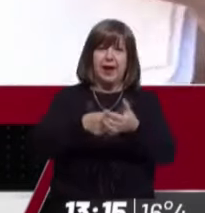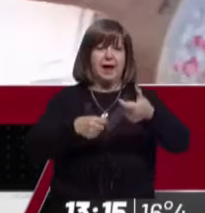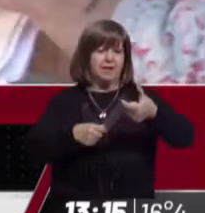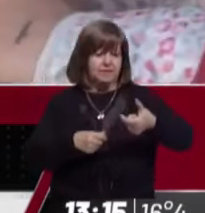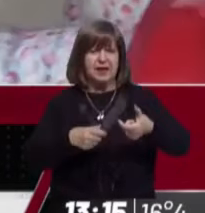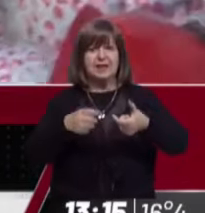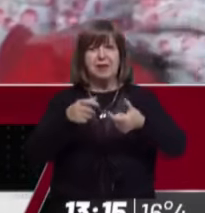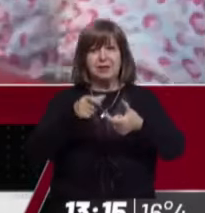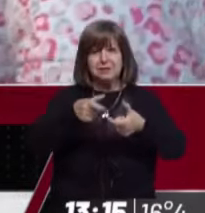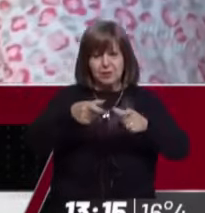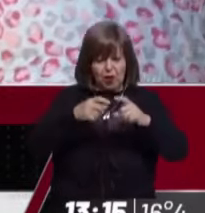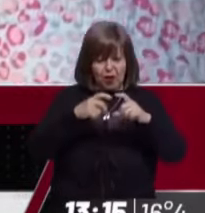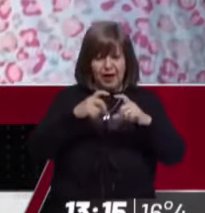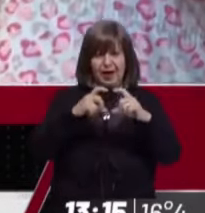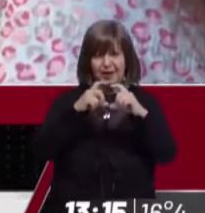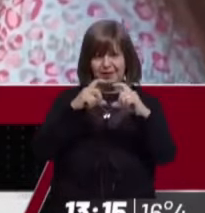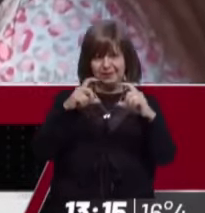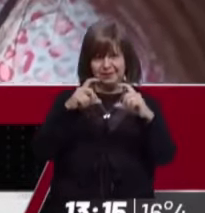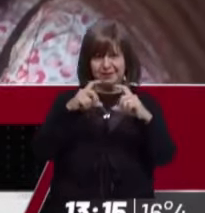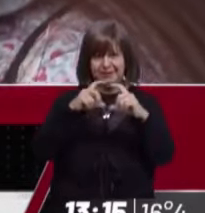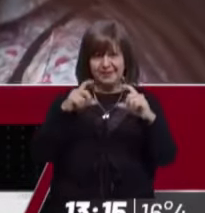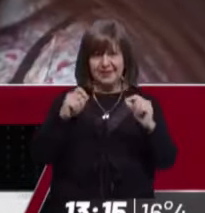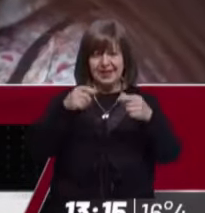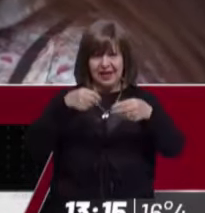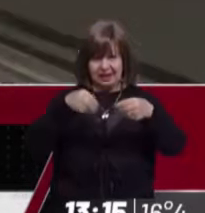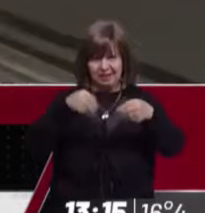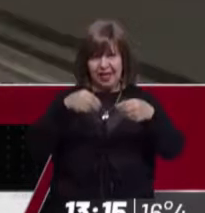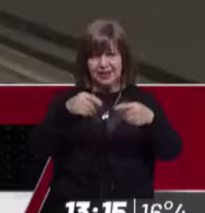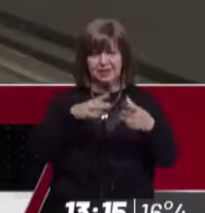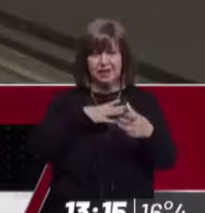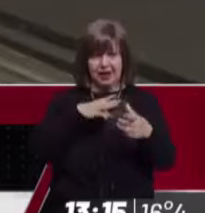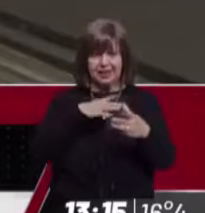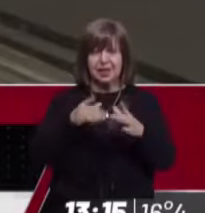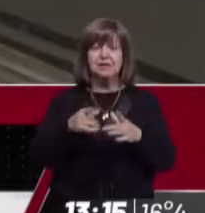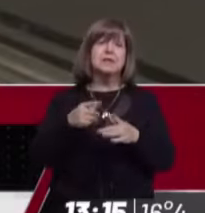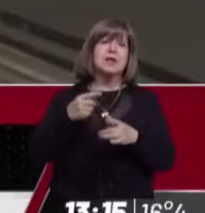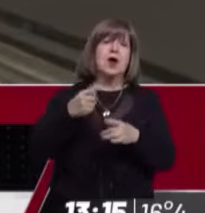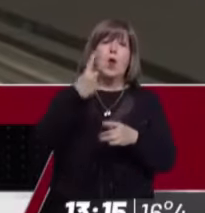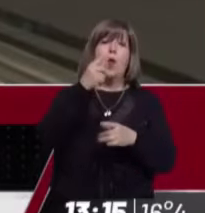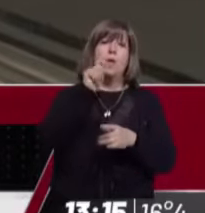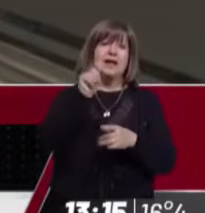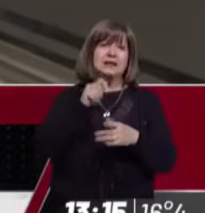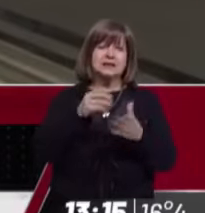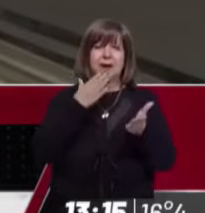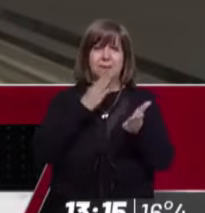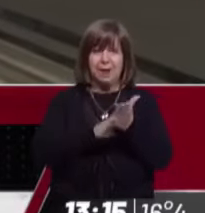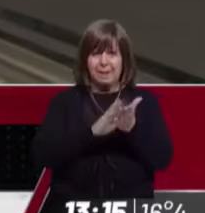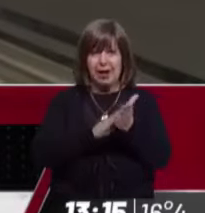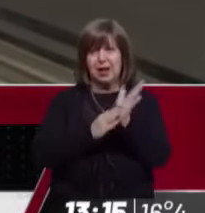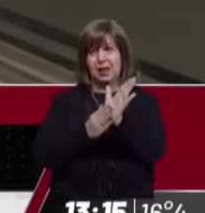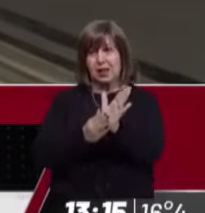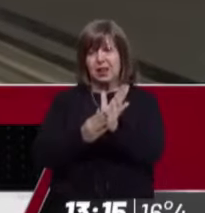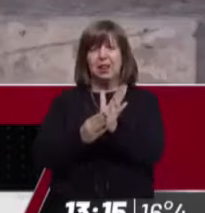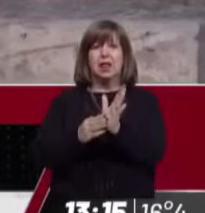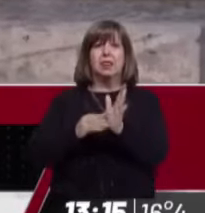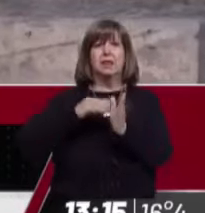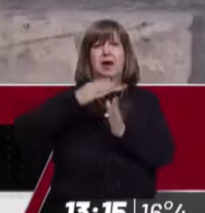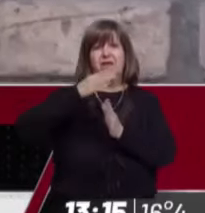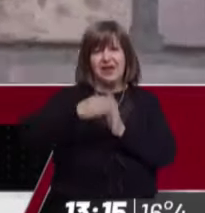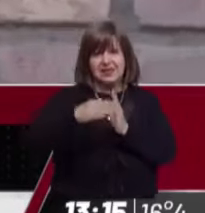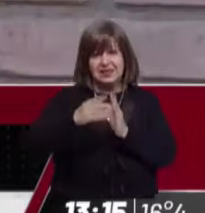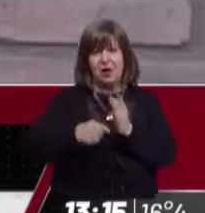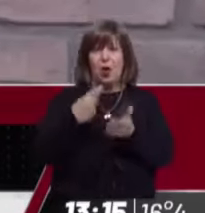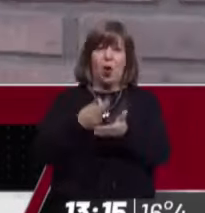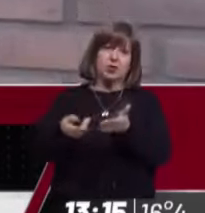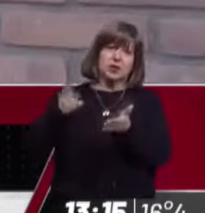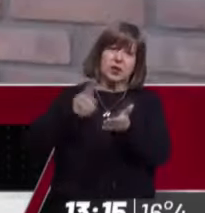certificado y demás, pero la verdad que no es el definitivo. Sirve para circular. Me parece no? que escuchemos a la gente, estuvimos en varios registros. Sí. Sirve para circular durante un tiempo. Sí.